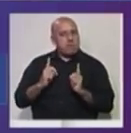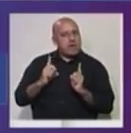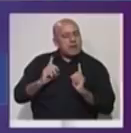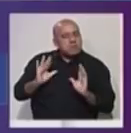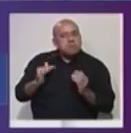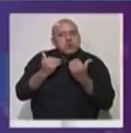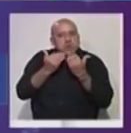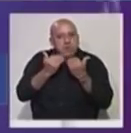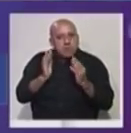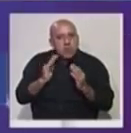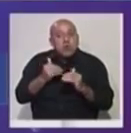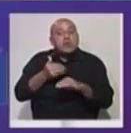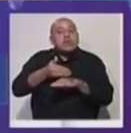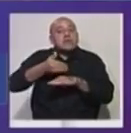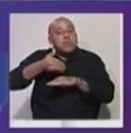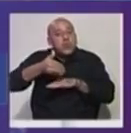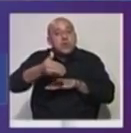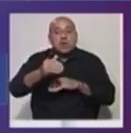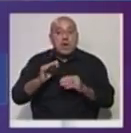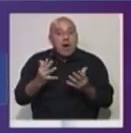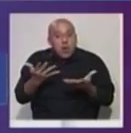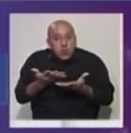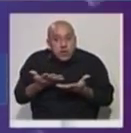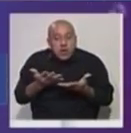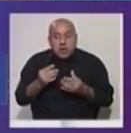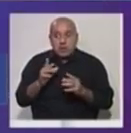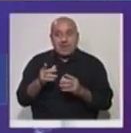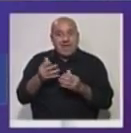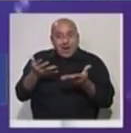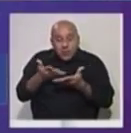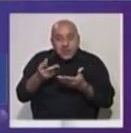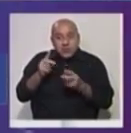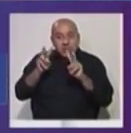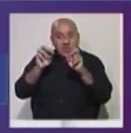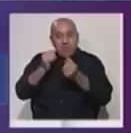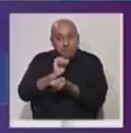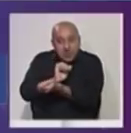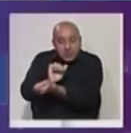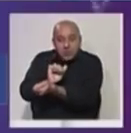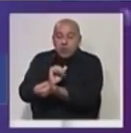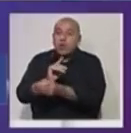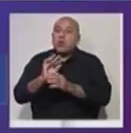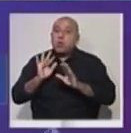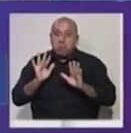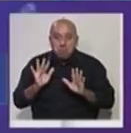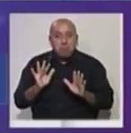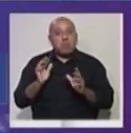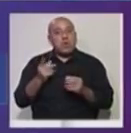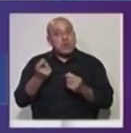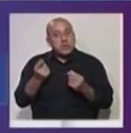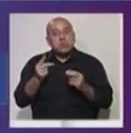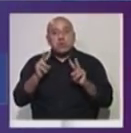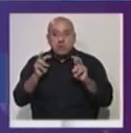contenido a posteriori, pero estamos en presencia de una situación muy, muy, muy